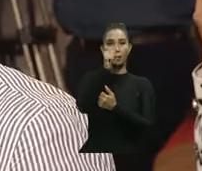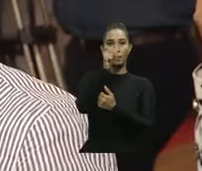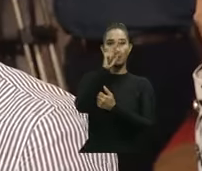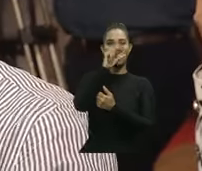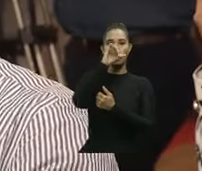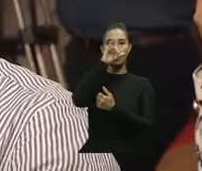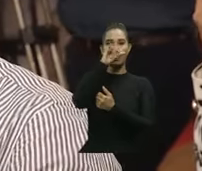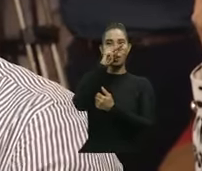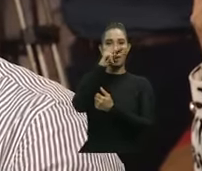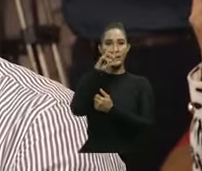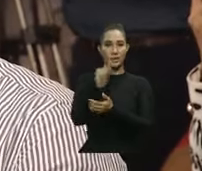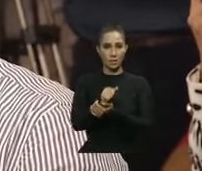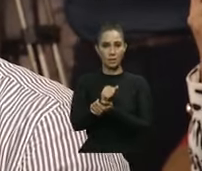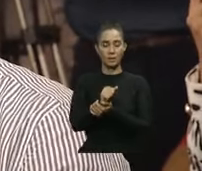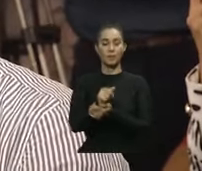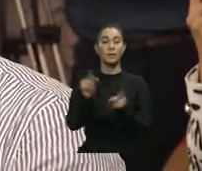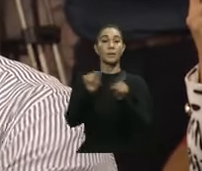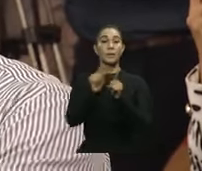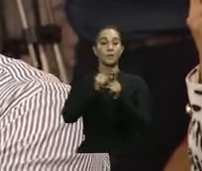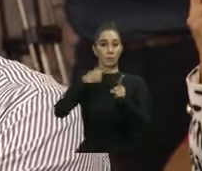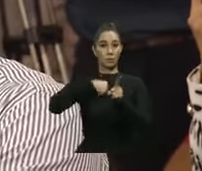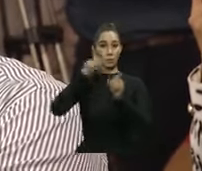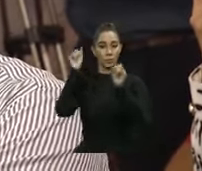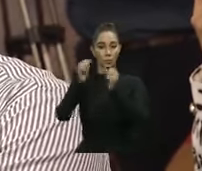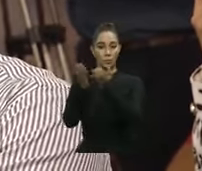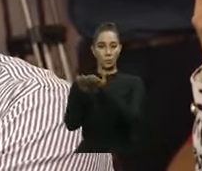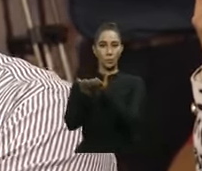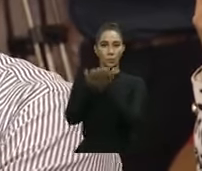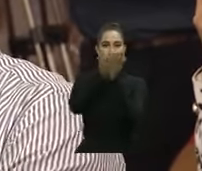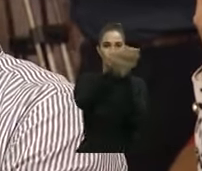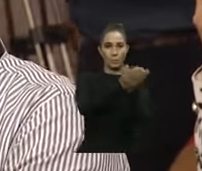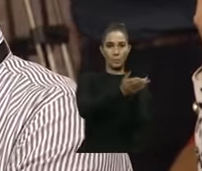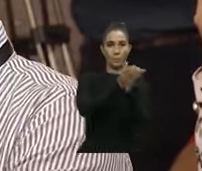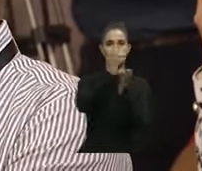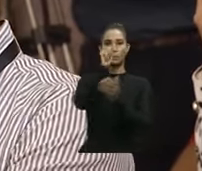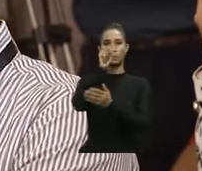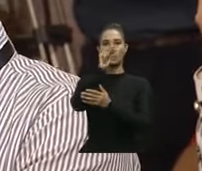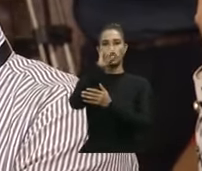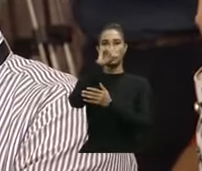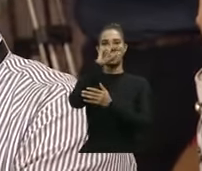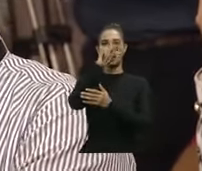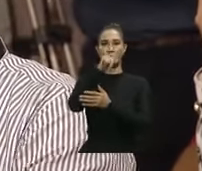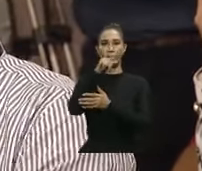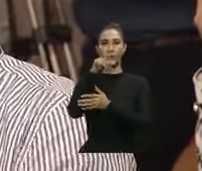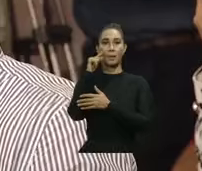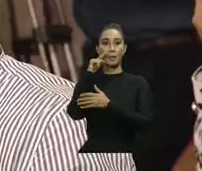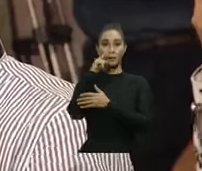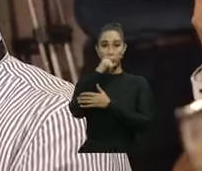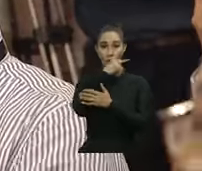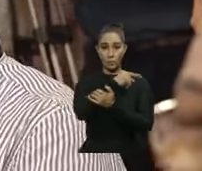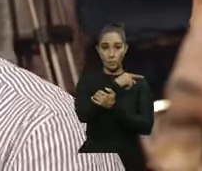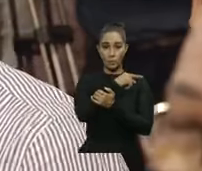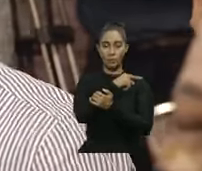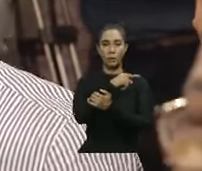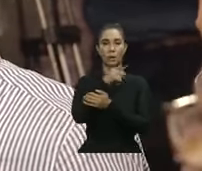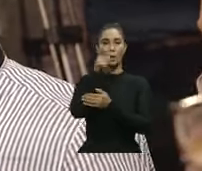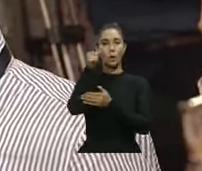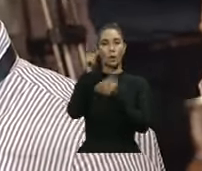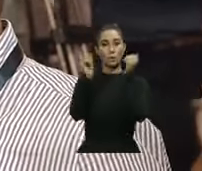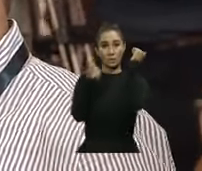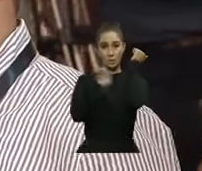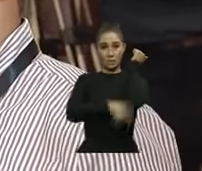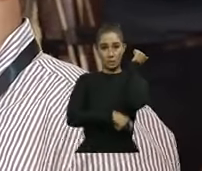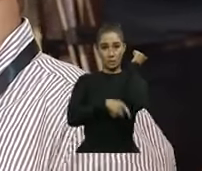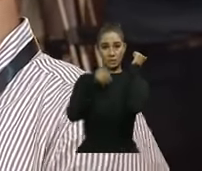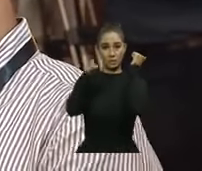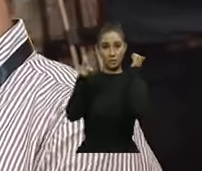si nosotros sí podemos seguir importando harina y trigo desde Rusia, o si las sanciones que se han impuesto a